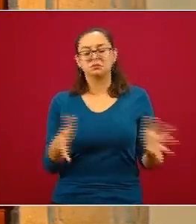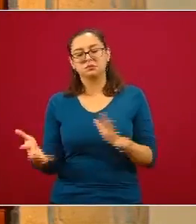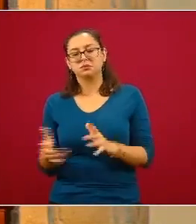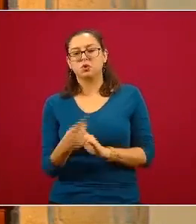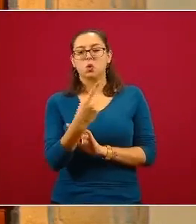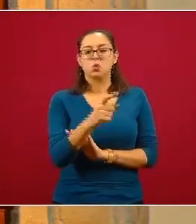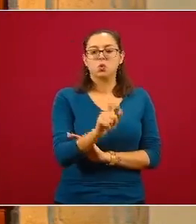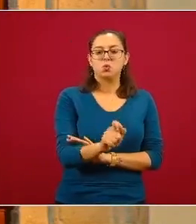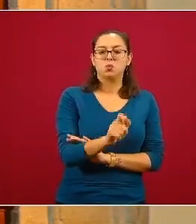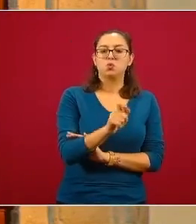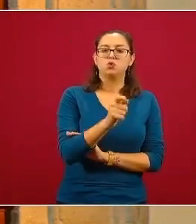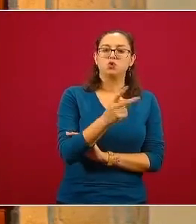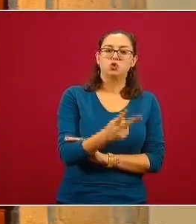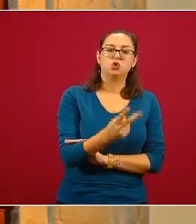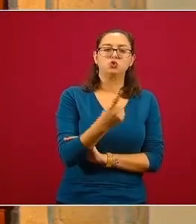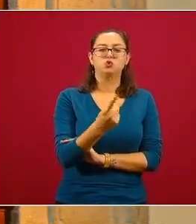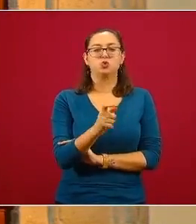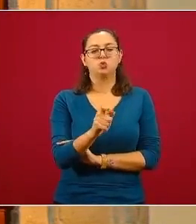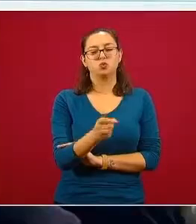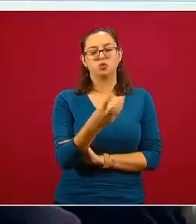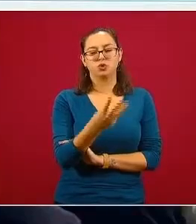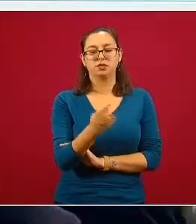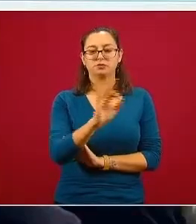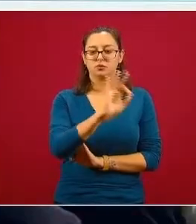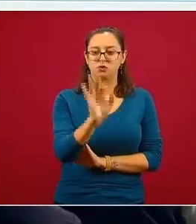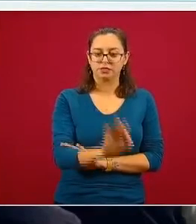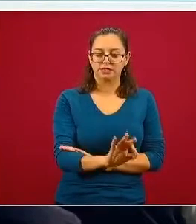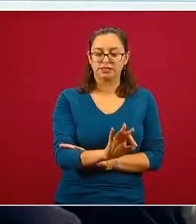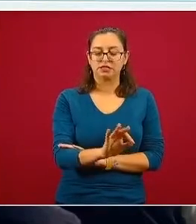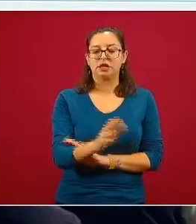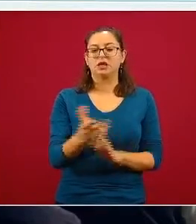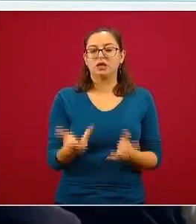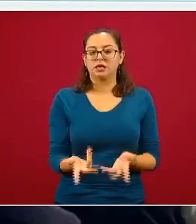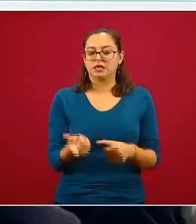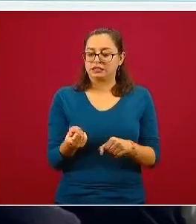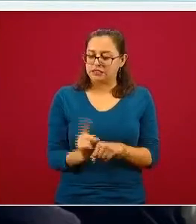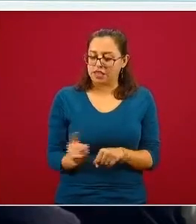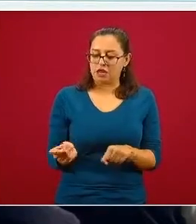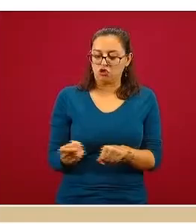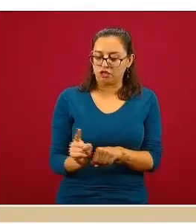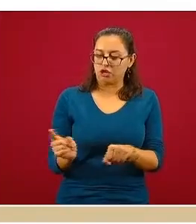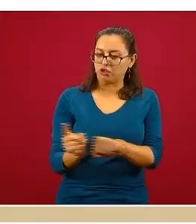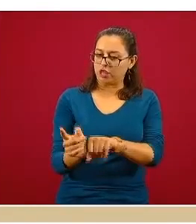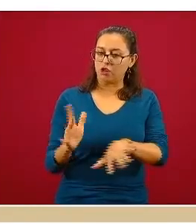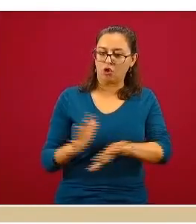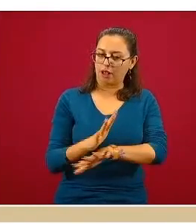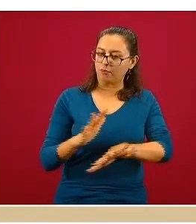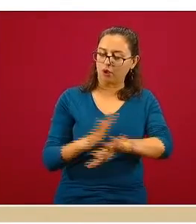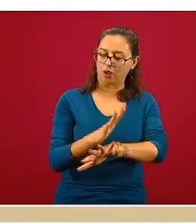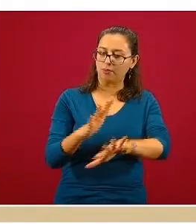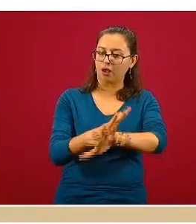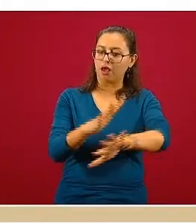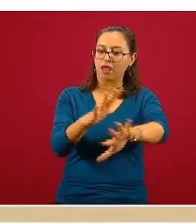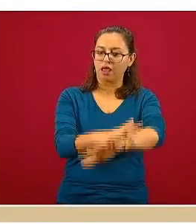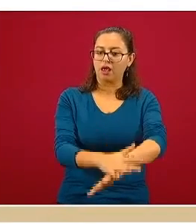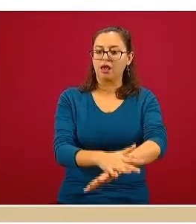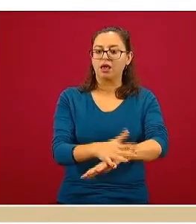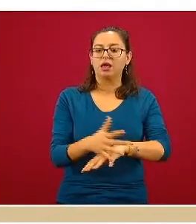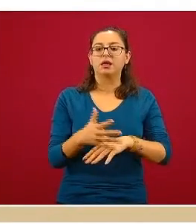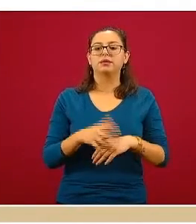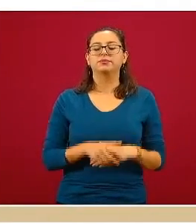fluctuando entre el 1.2 o el 1.3% en lo que se refería al cambio diario de los casos que se